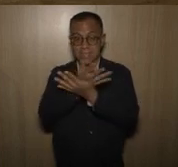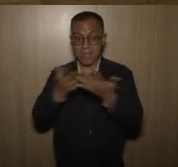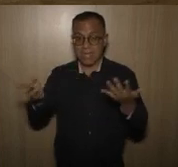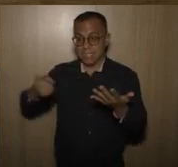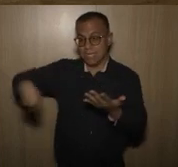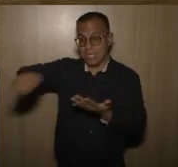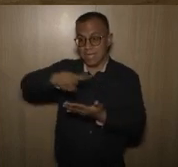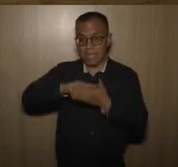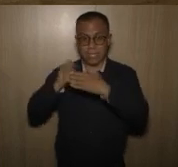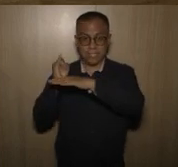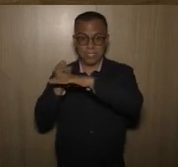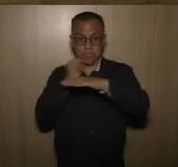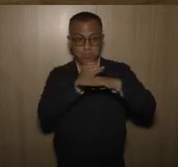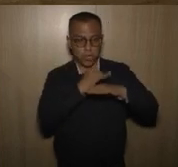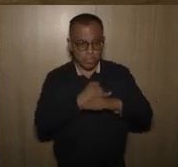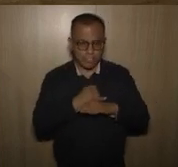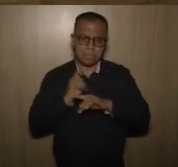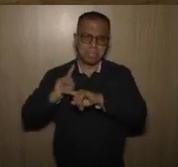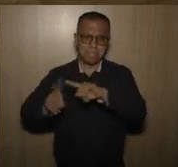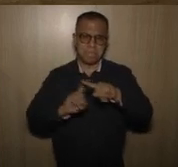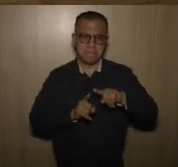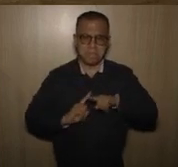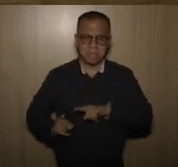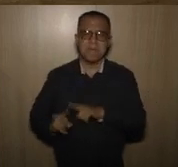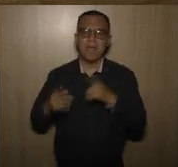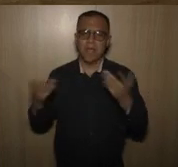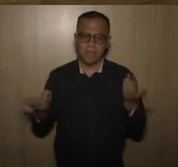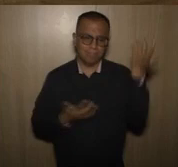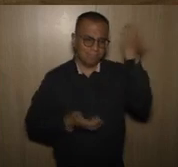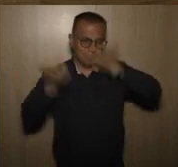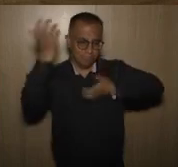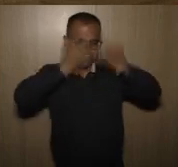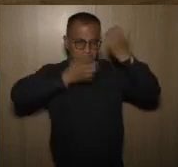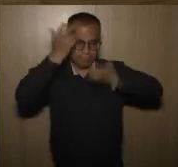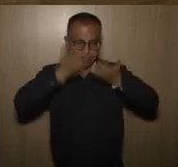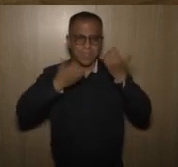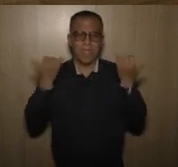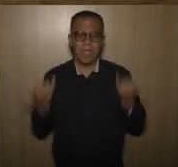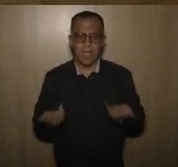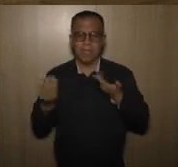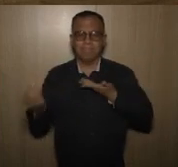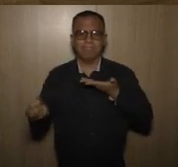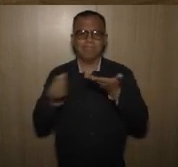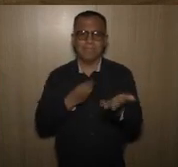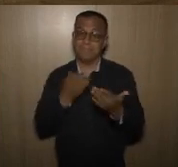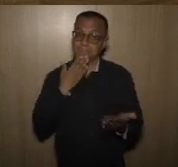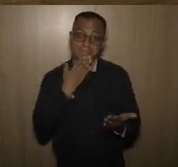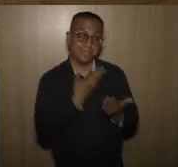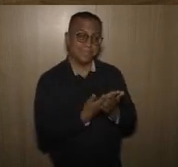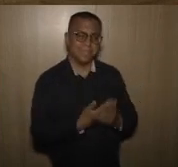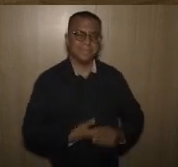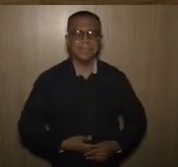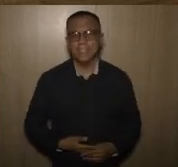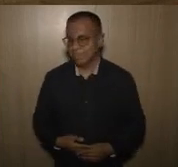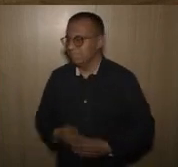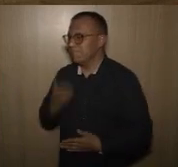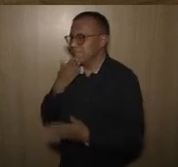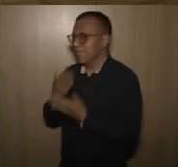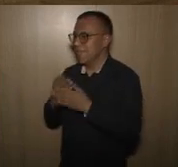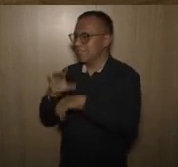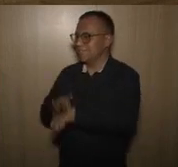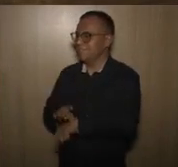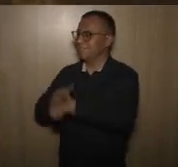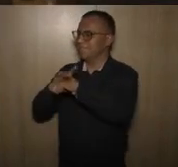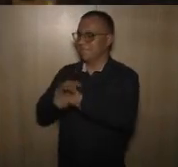institucional, efectivamente se evidencie en esta evaluación y verificación de condiciones. Muchas gracias. Sí, gracias doctora